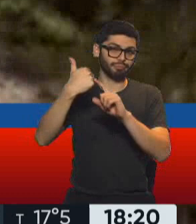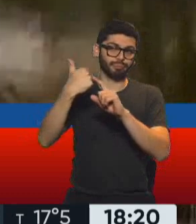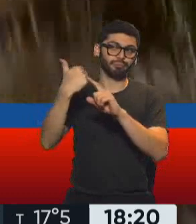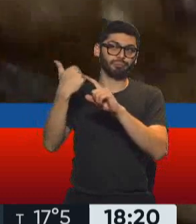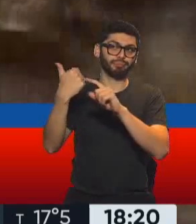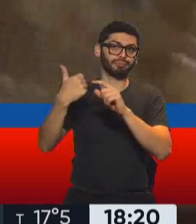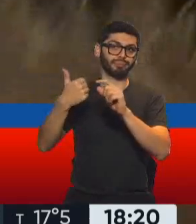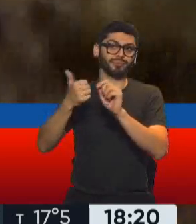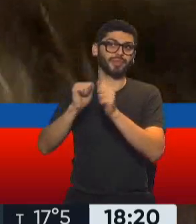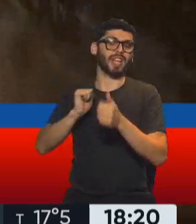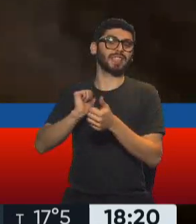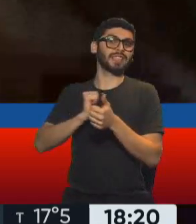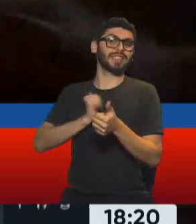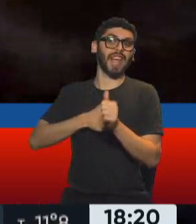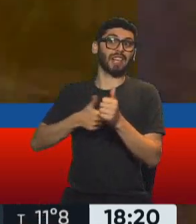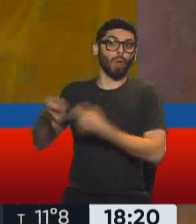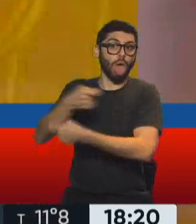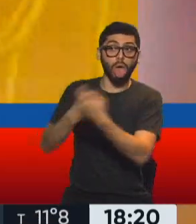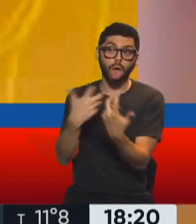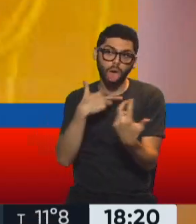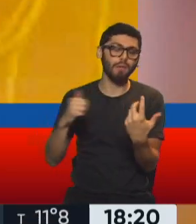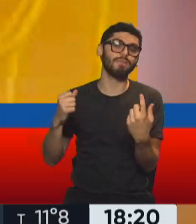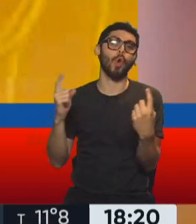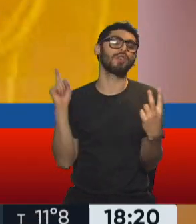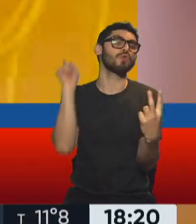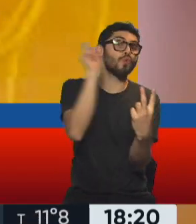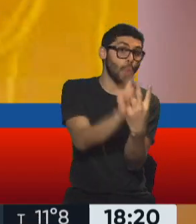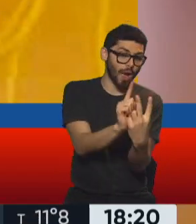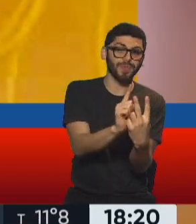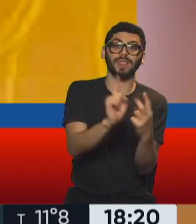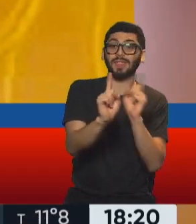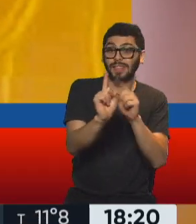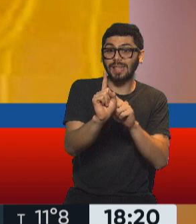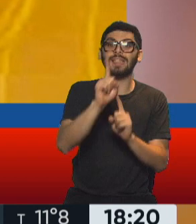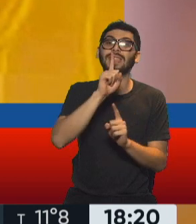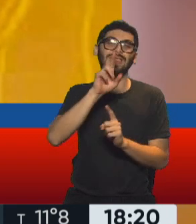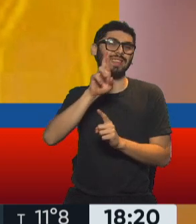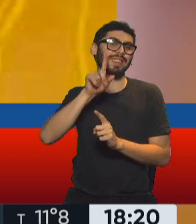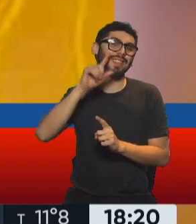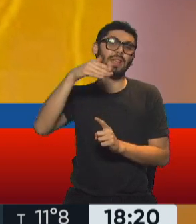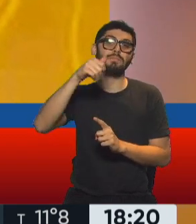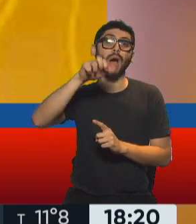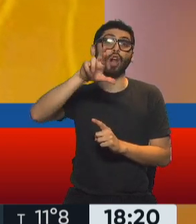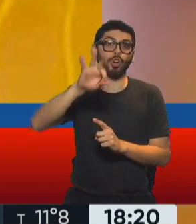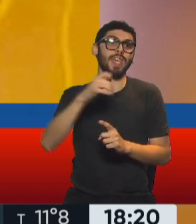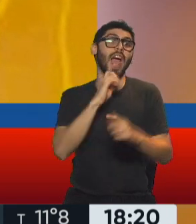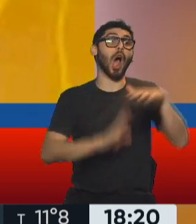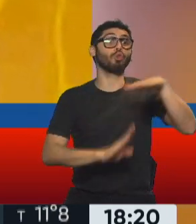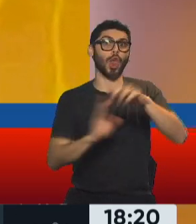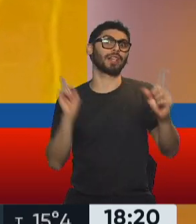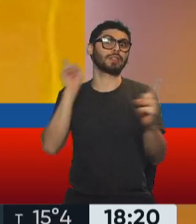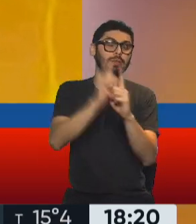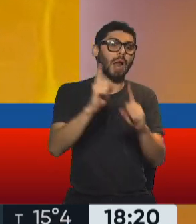que quiere reunirse con la familia de Guadalupe y con las autoridades provinciales a modo de componer el escenario de una posible búsqueda, mientras